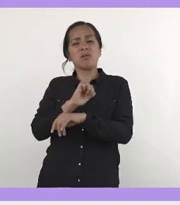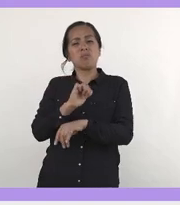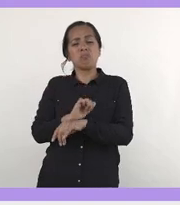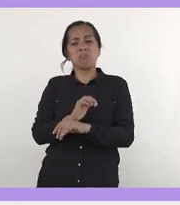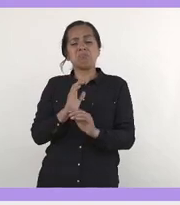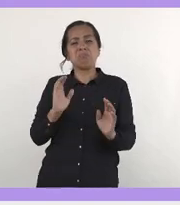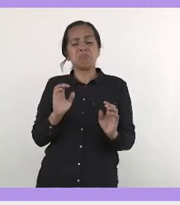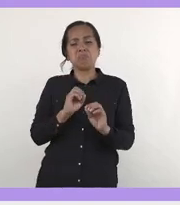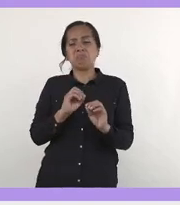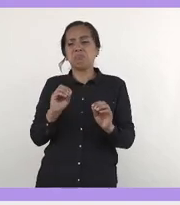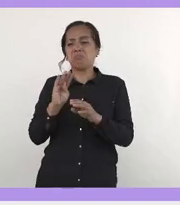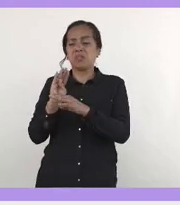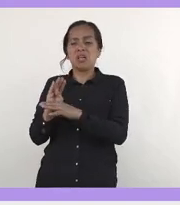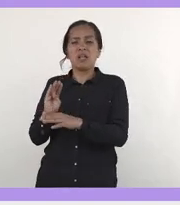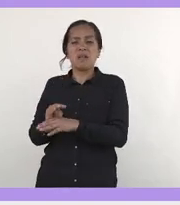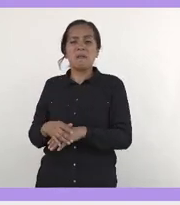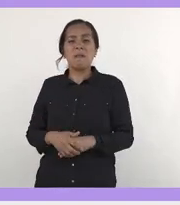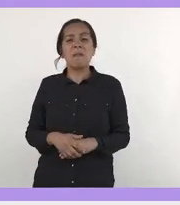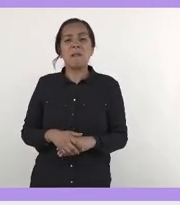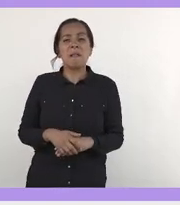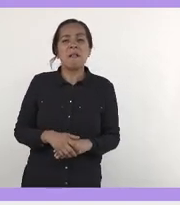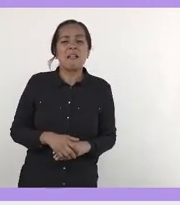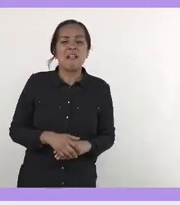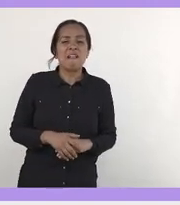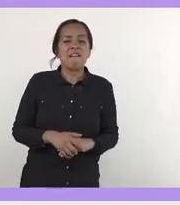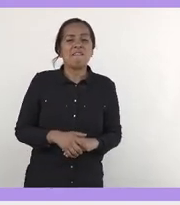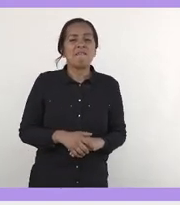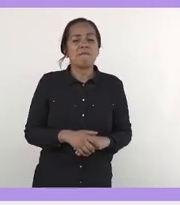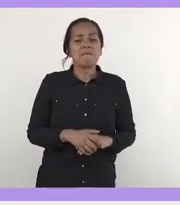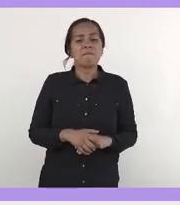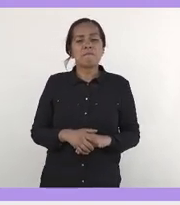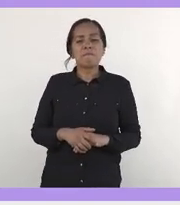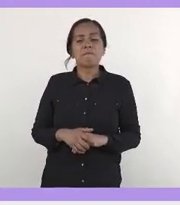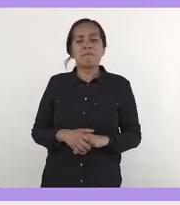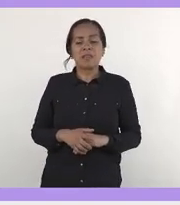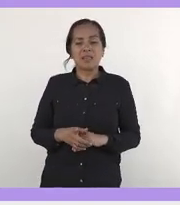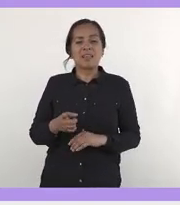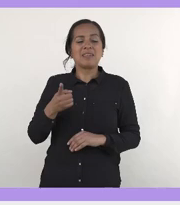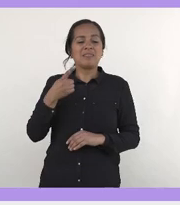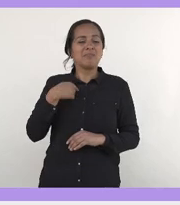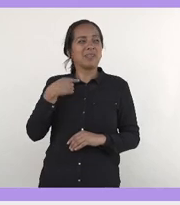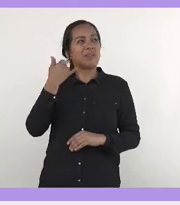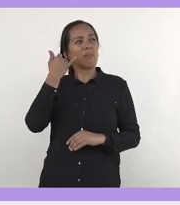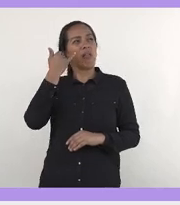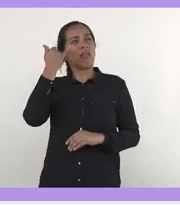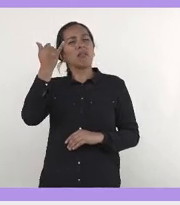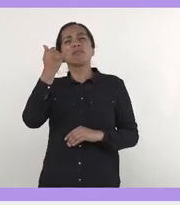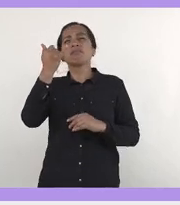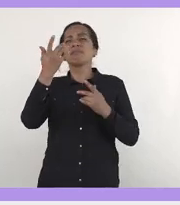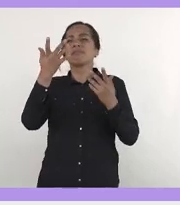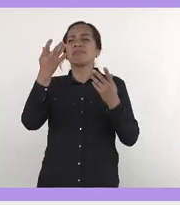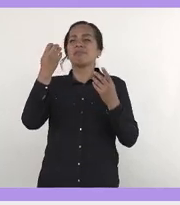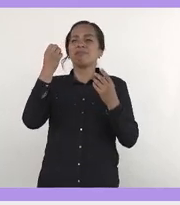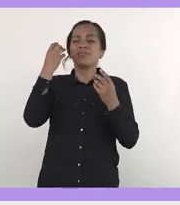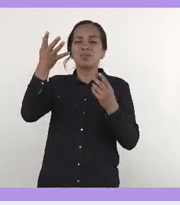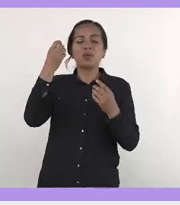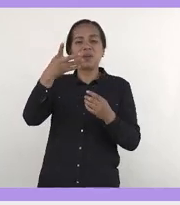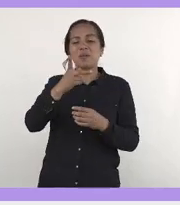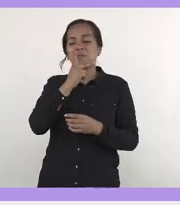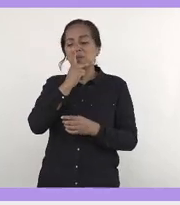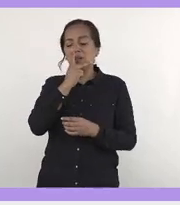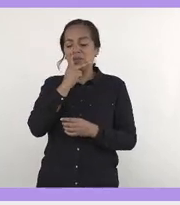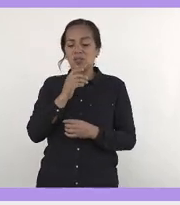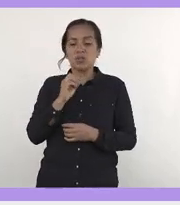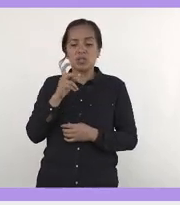Se me fue la palabra Ya ven Eso me pasa a veces a mí también se van las palabras para que vean este bueno